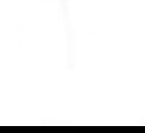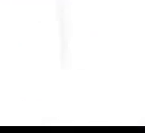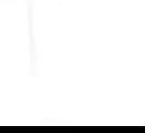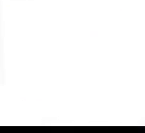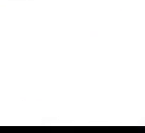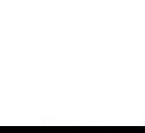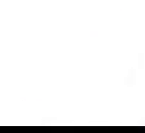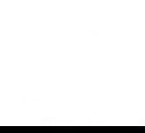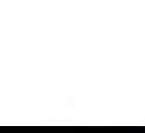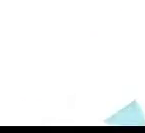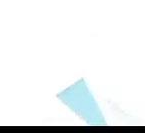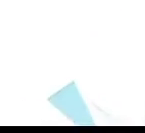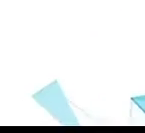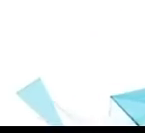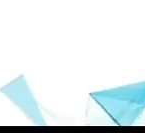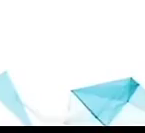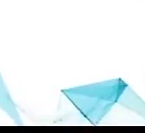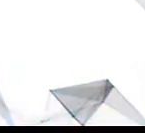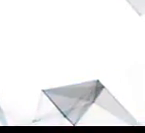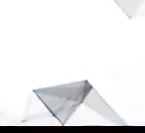Inicio de espacio promocional.